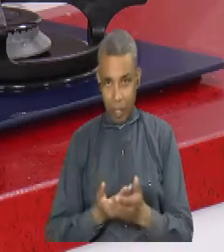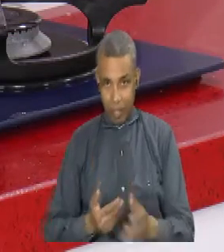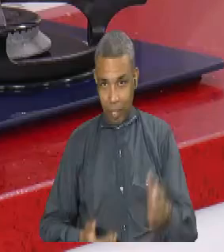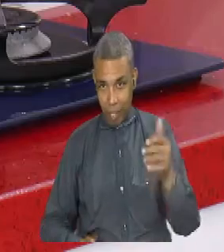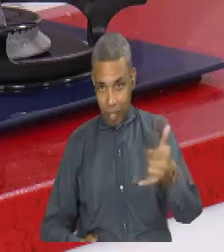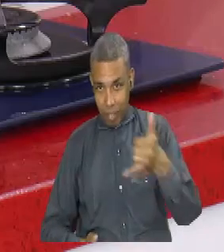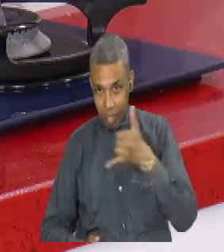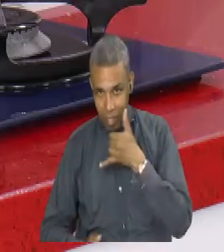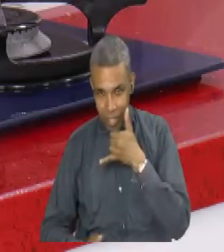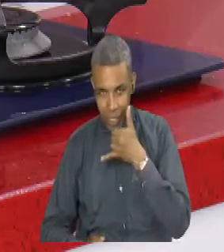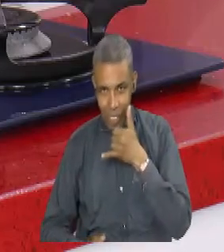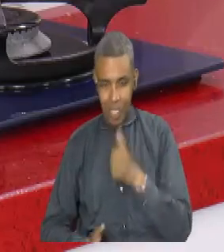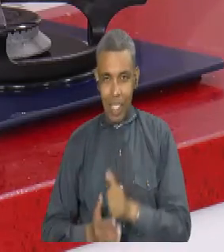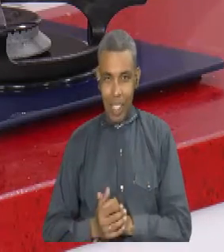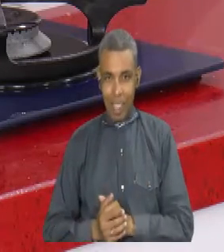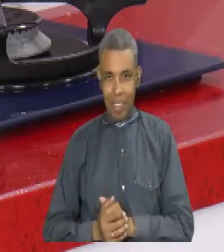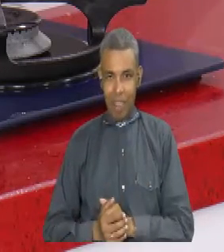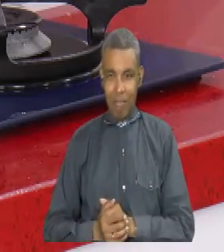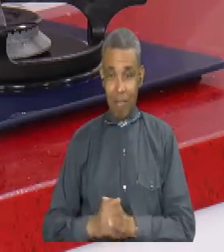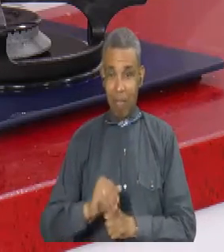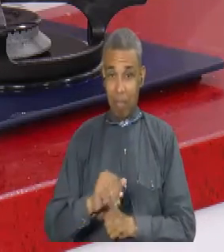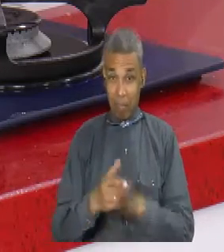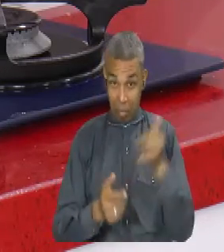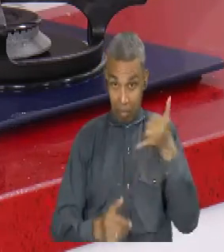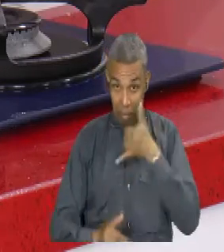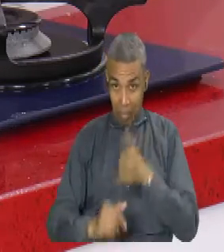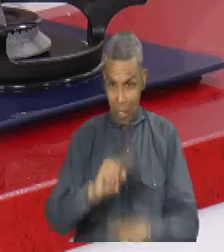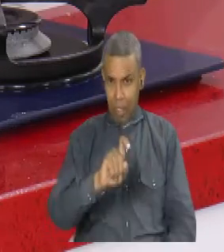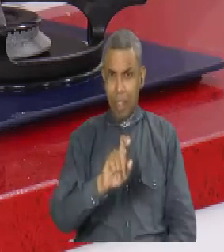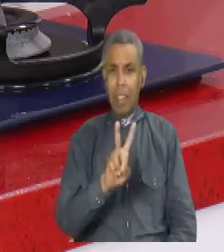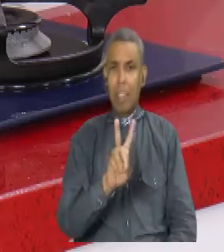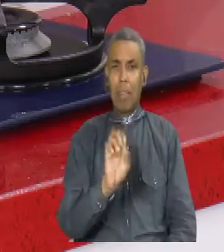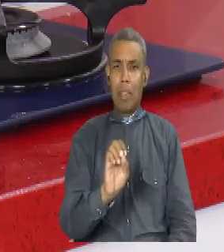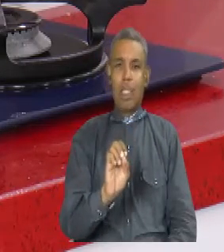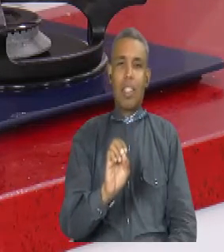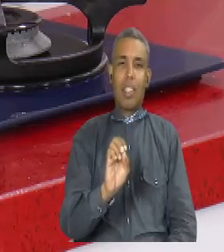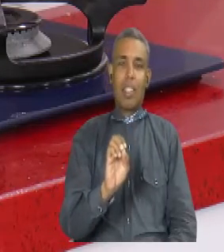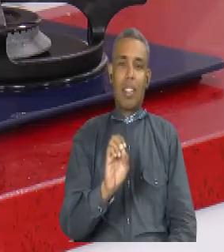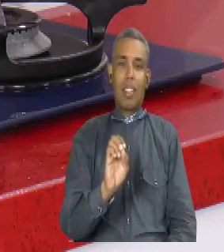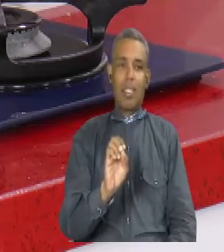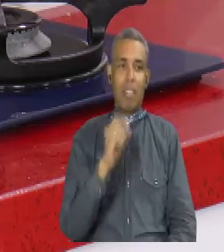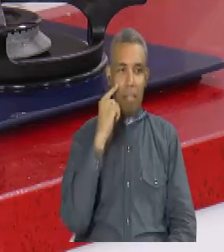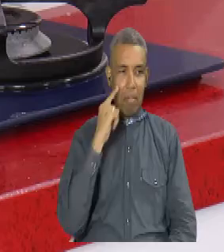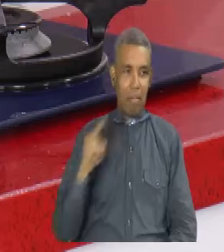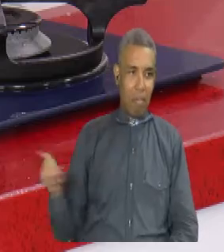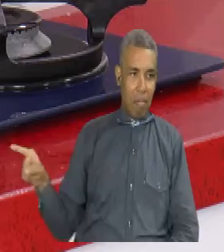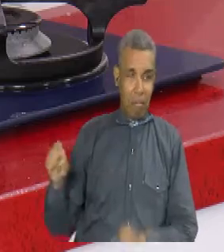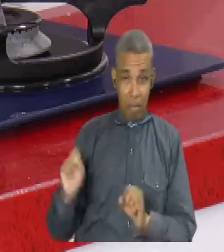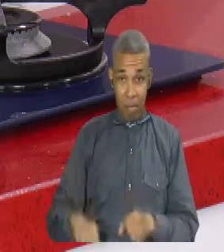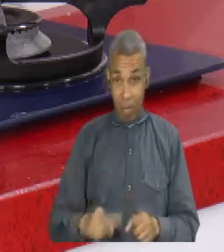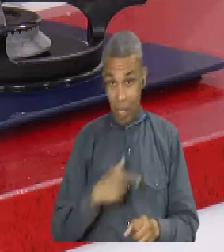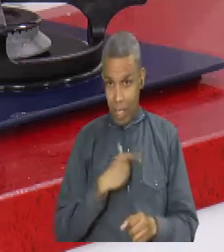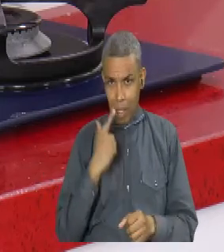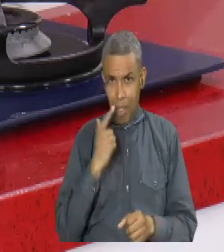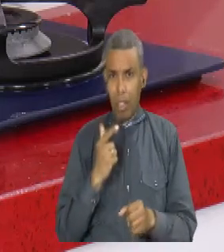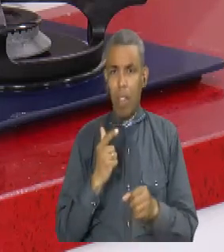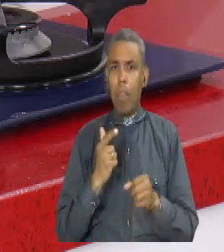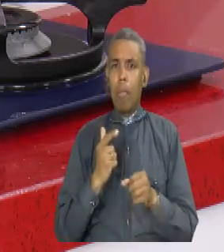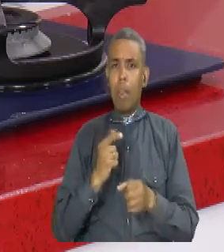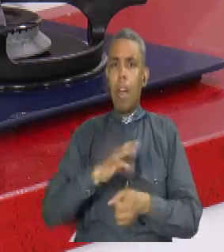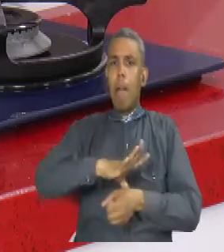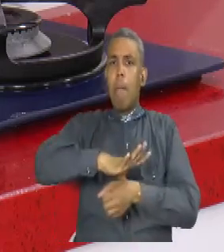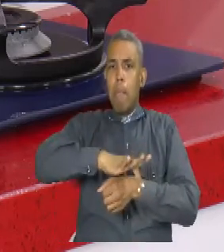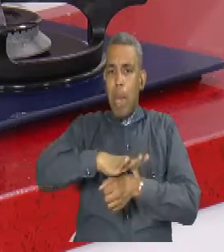Mega Óptica 2020, tienen las consultas gratuitas, ¿no? Sí. Para valorarse, para ir a ver